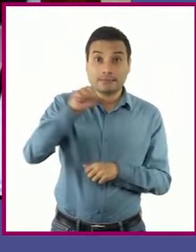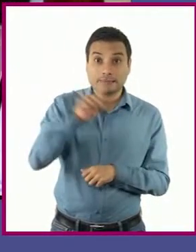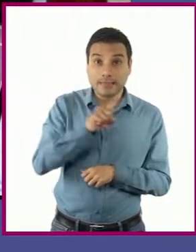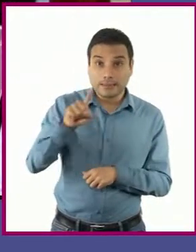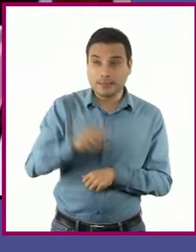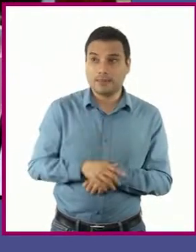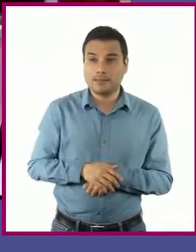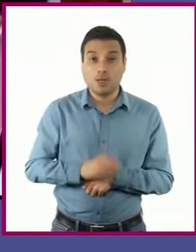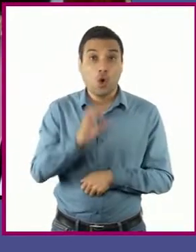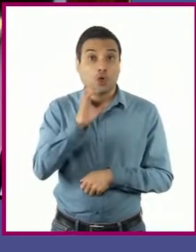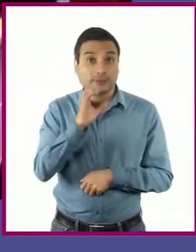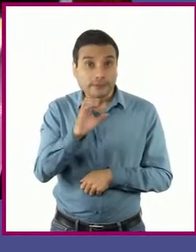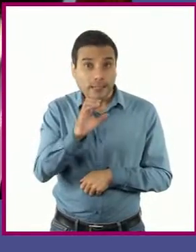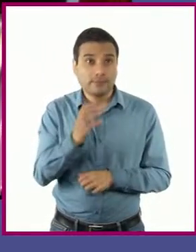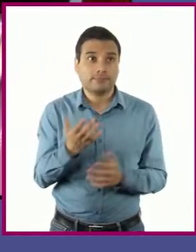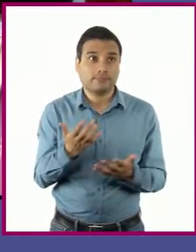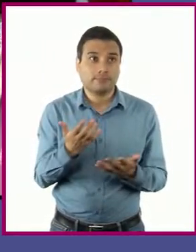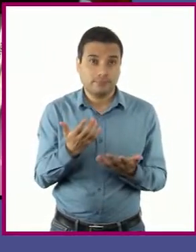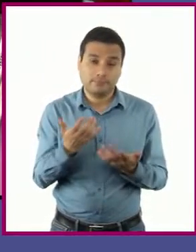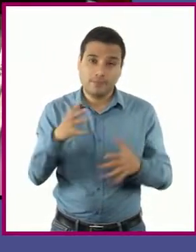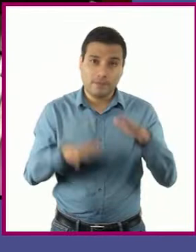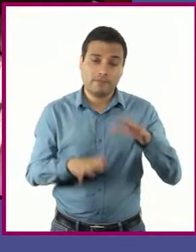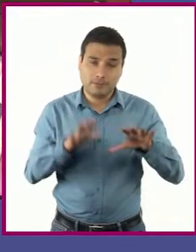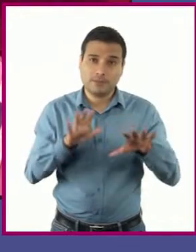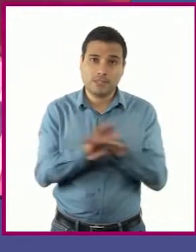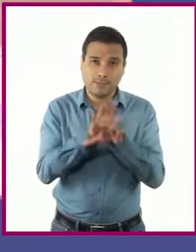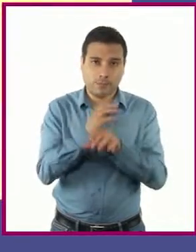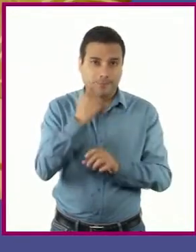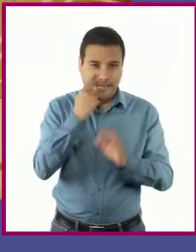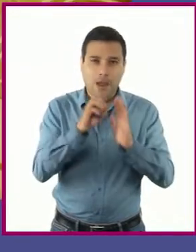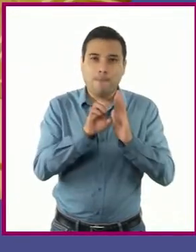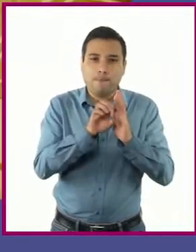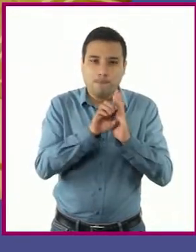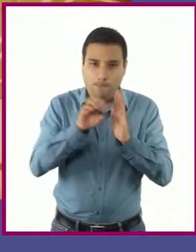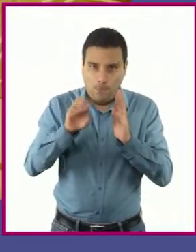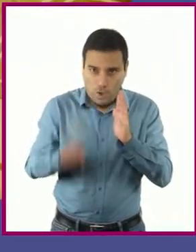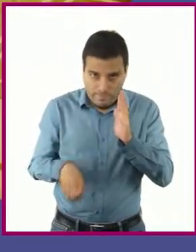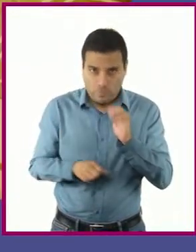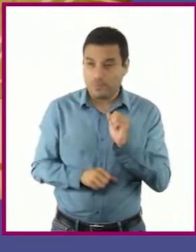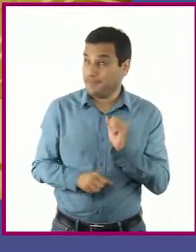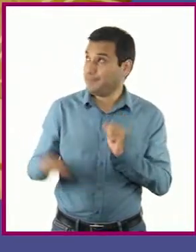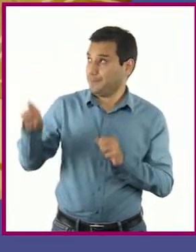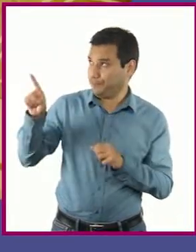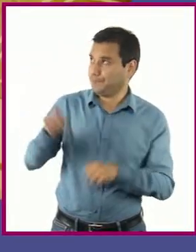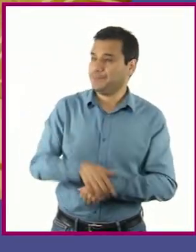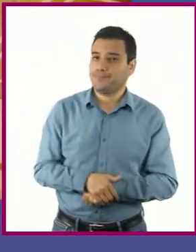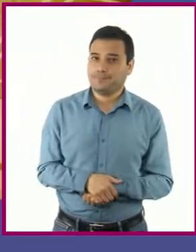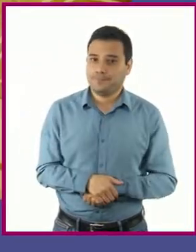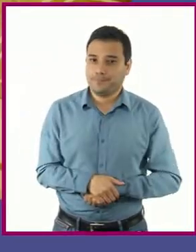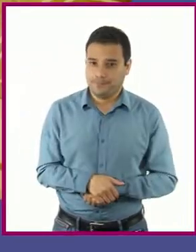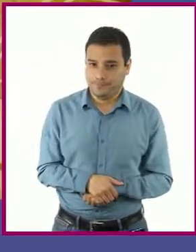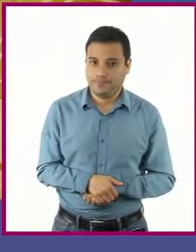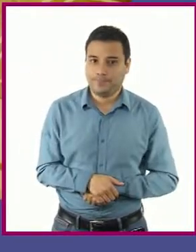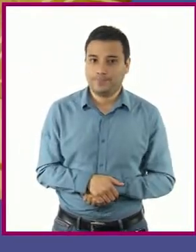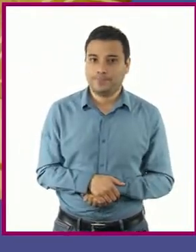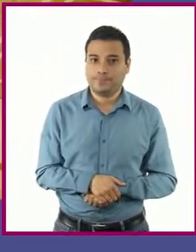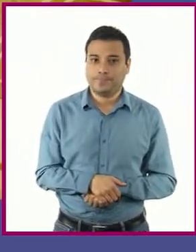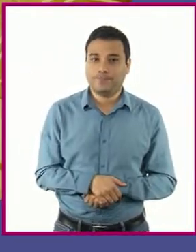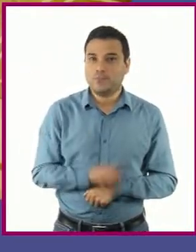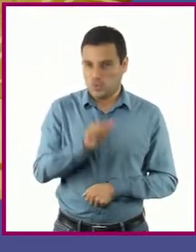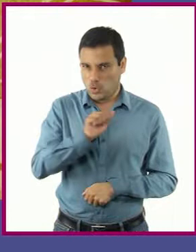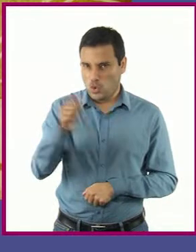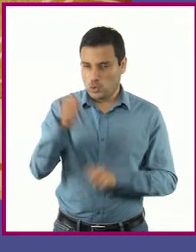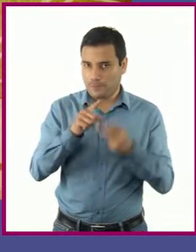cuando usamos el plural de ciertas palabras como arroz, arroces,